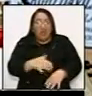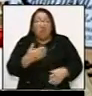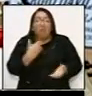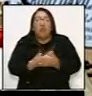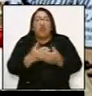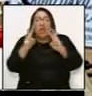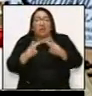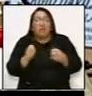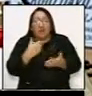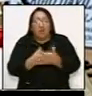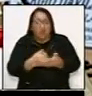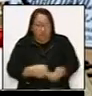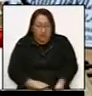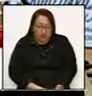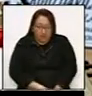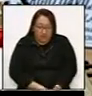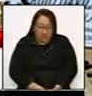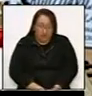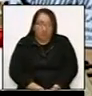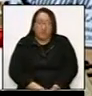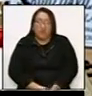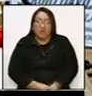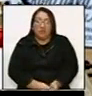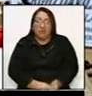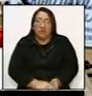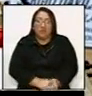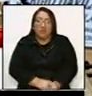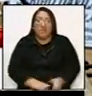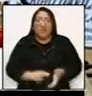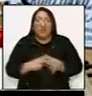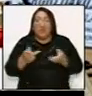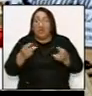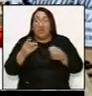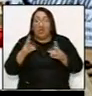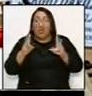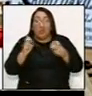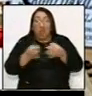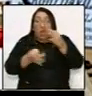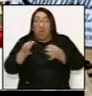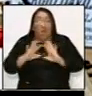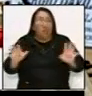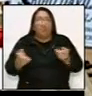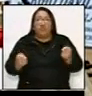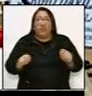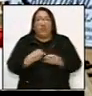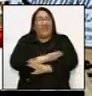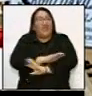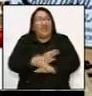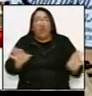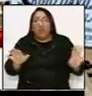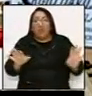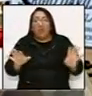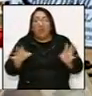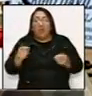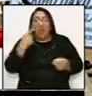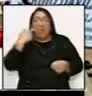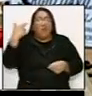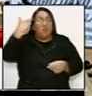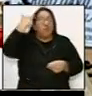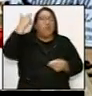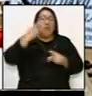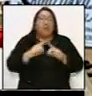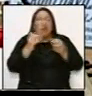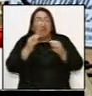pruebas. Entonces, además, supuestamente el caso se para. El caso se paraliza en ese momento. Ya no hay más caso. Pero como puedo entender